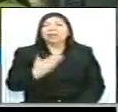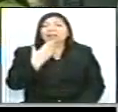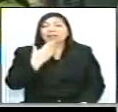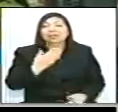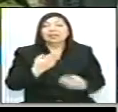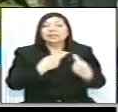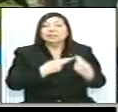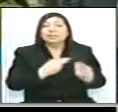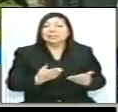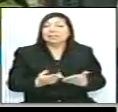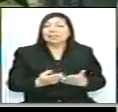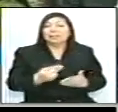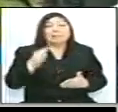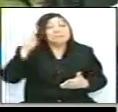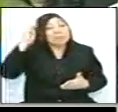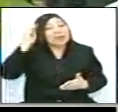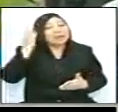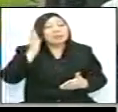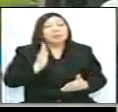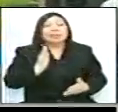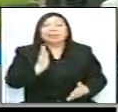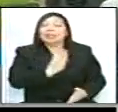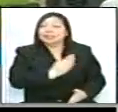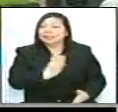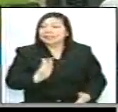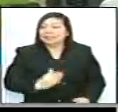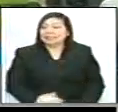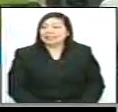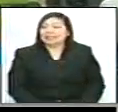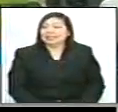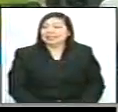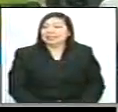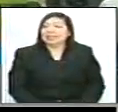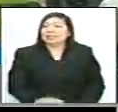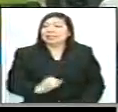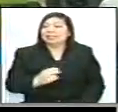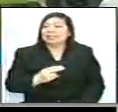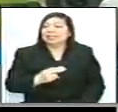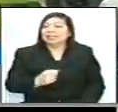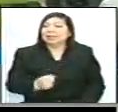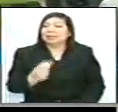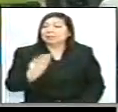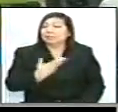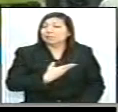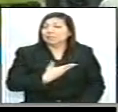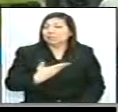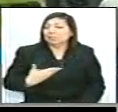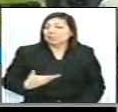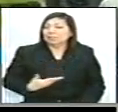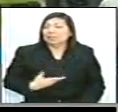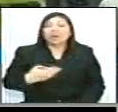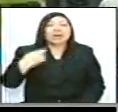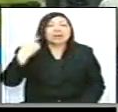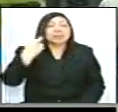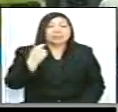Dios; exposición del señor Agustín Luque Chaiña, vicegobernador regional de